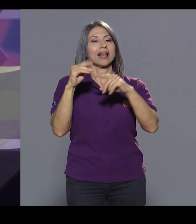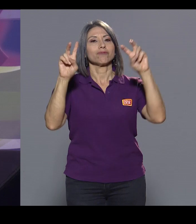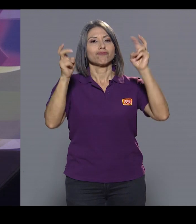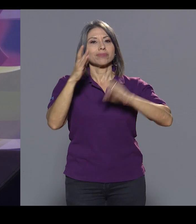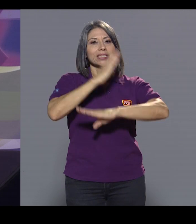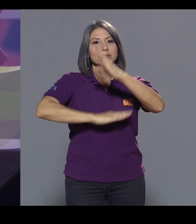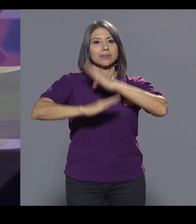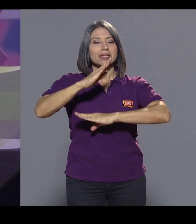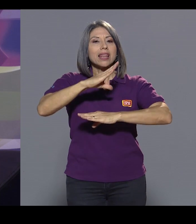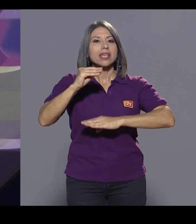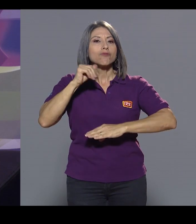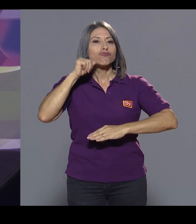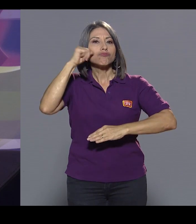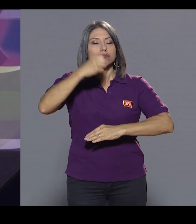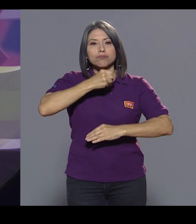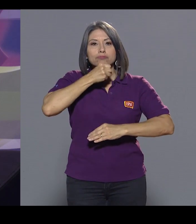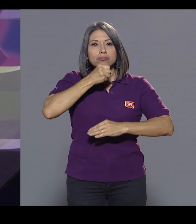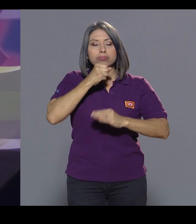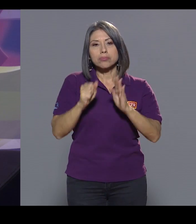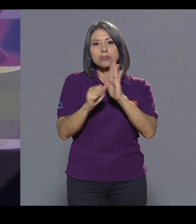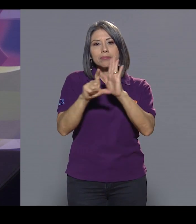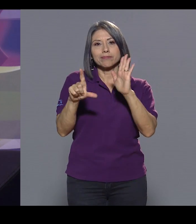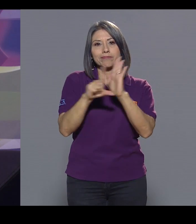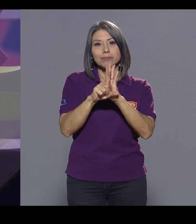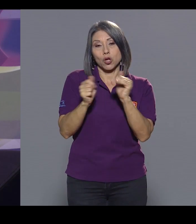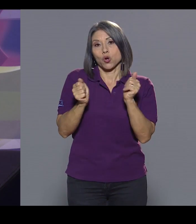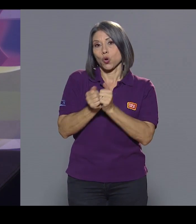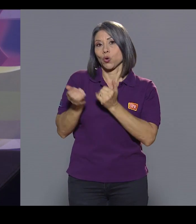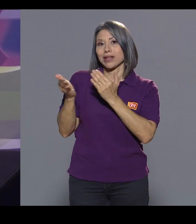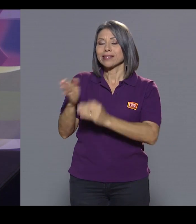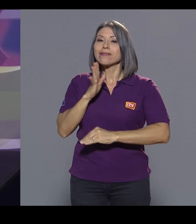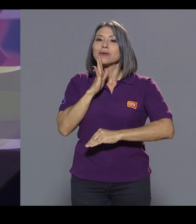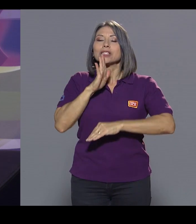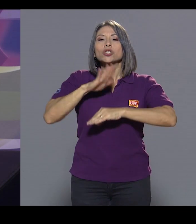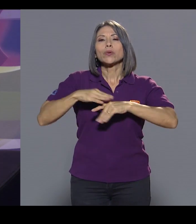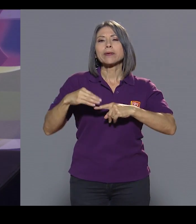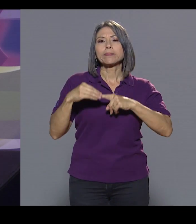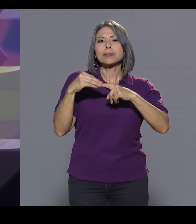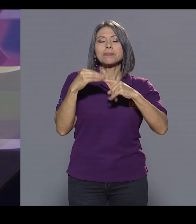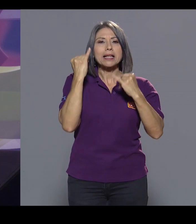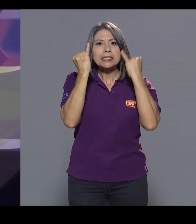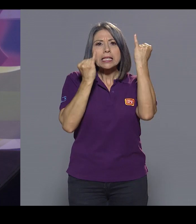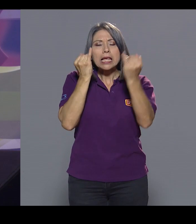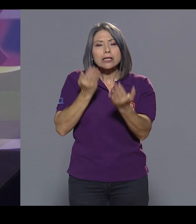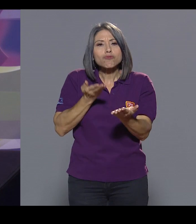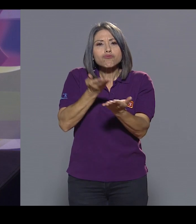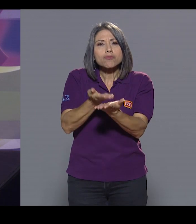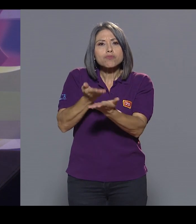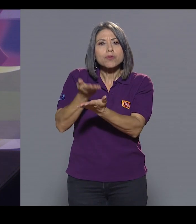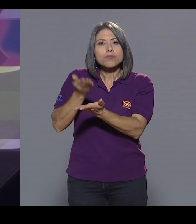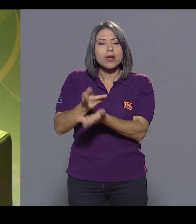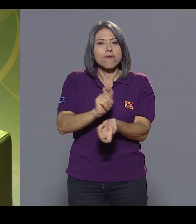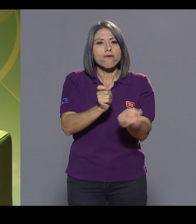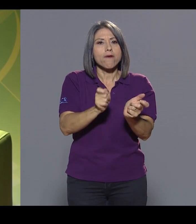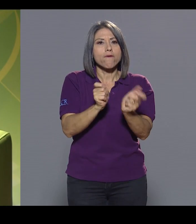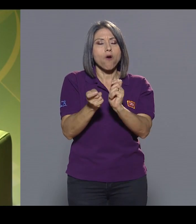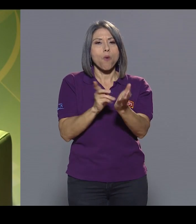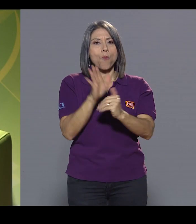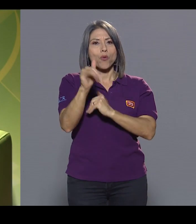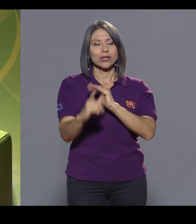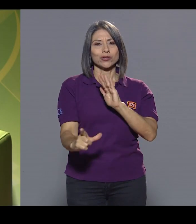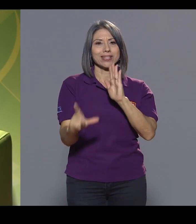sobre Discapacidad y Adultez Mayor de la Asamblea Legislativa, y conversaremos con ella sobre las principales iniciativas de reformas y proyectos de